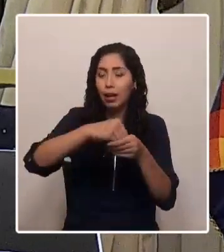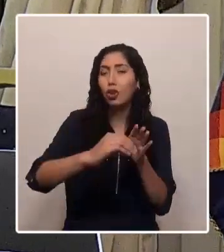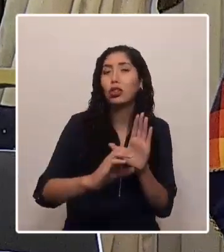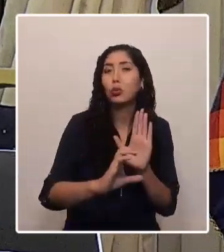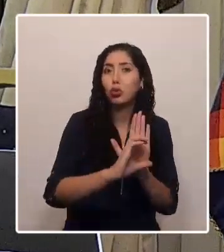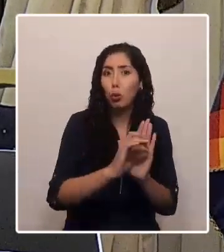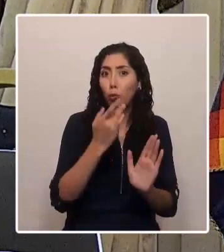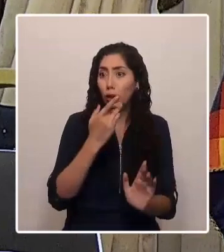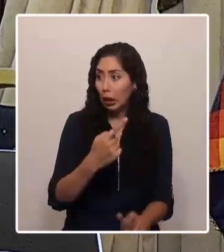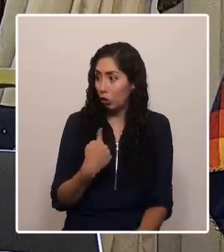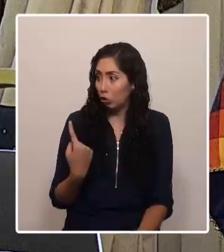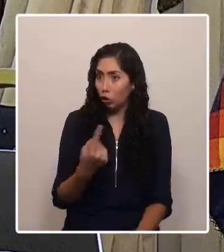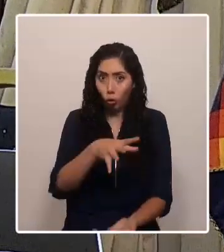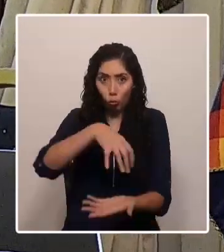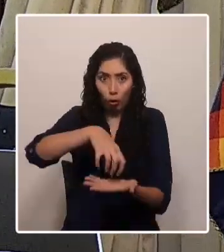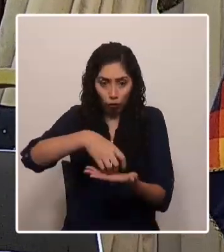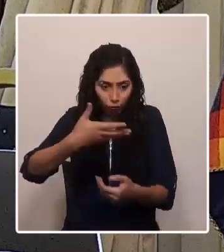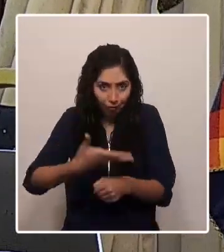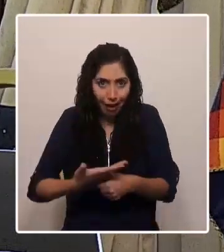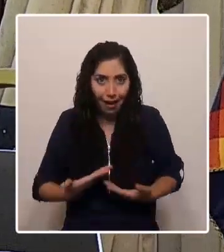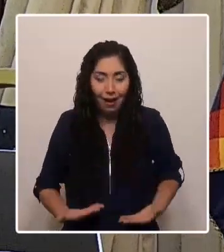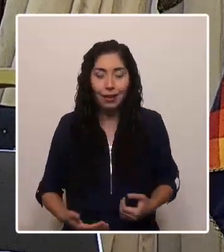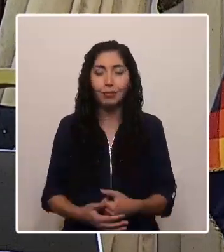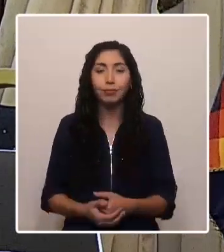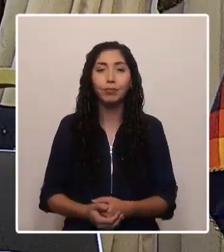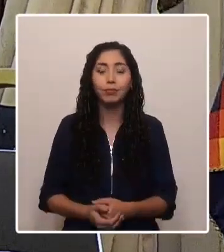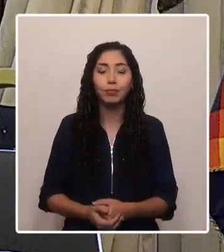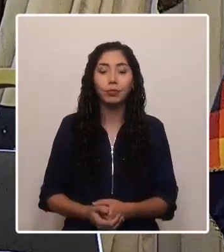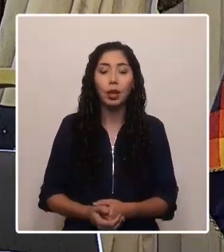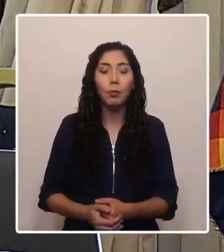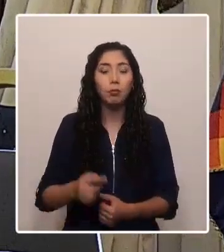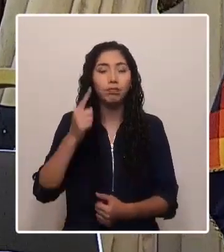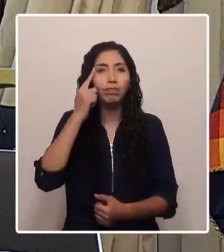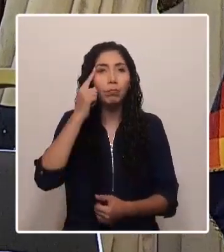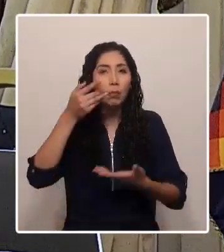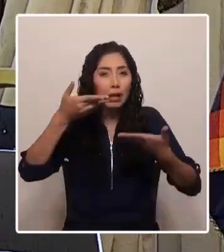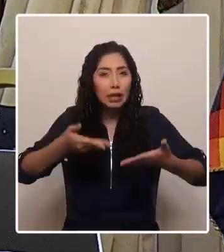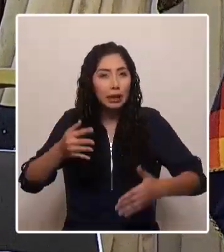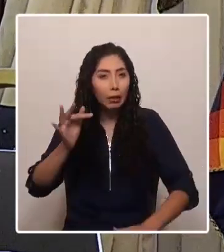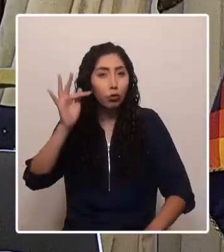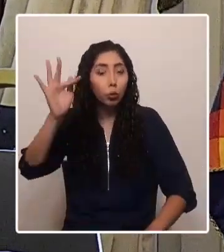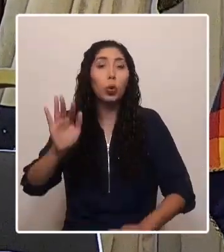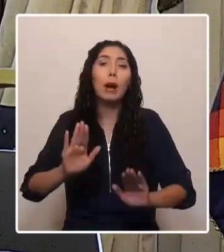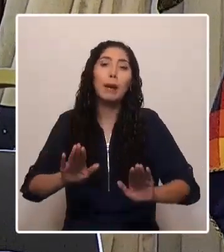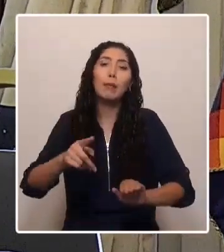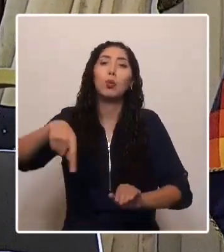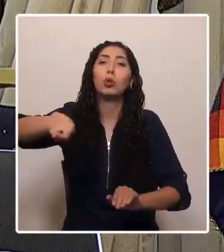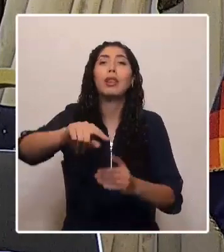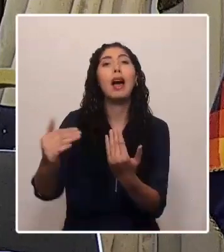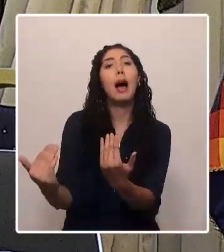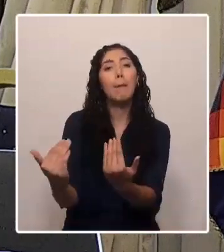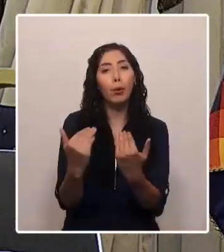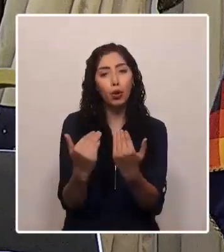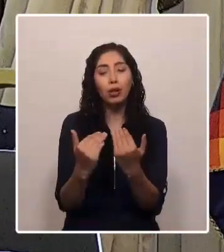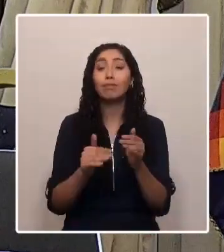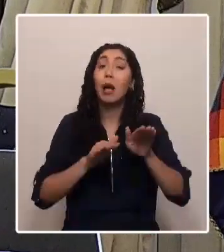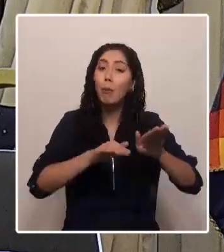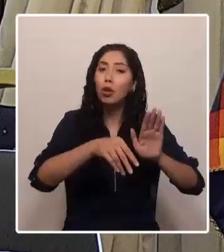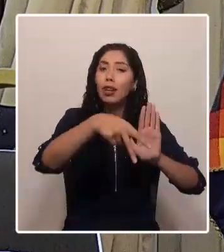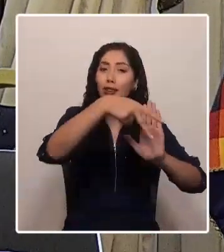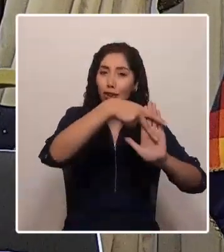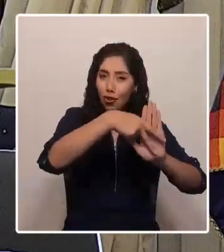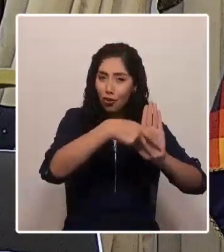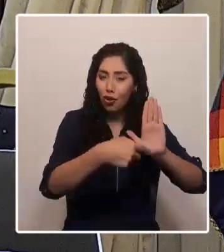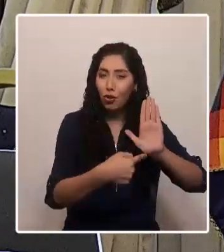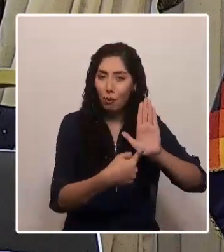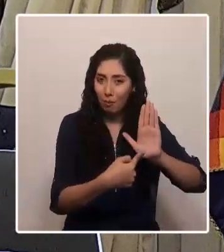existimos. Con una mirada de presente y futuro esperamos que apoyen estas normas, ya que marcan el